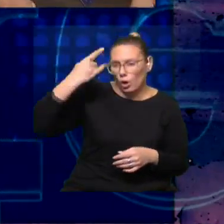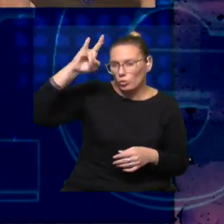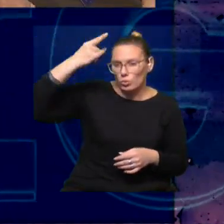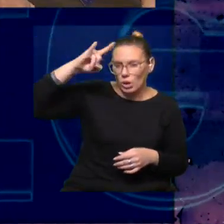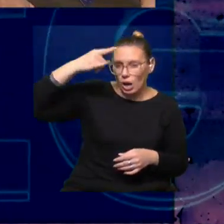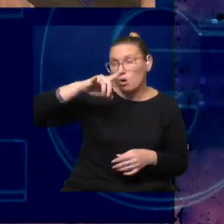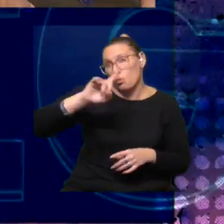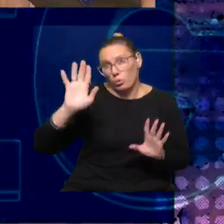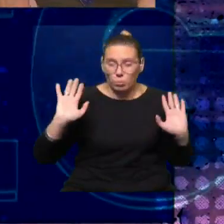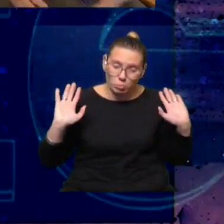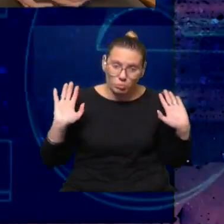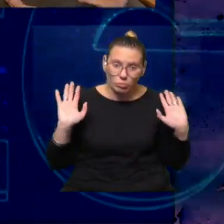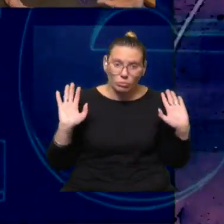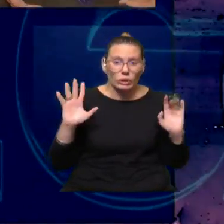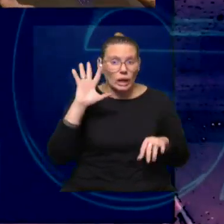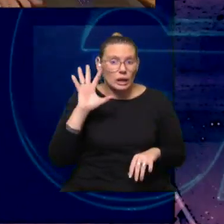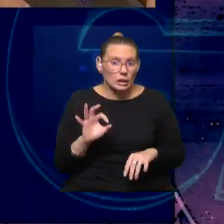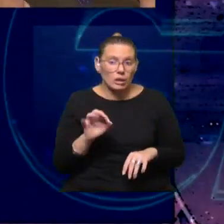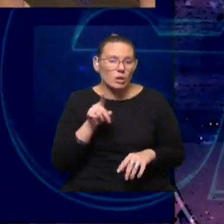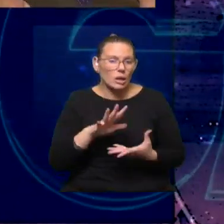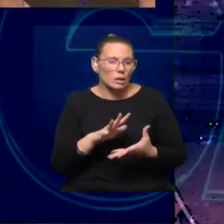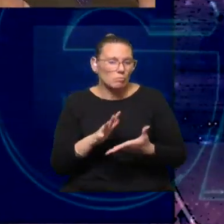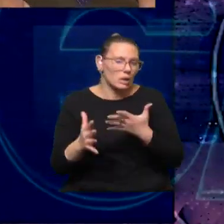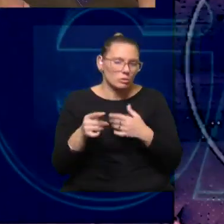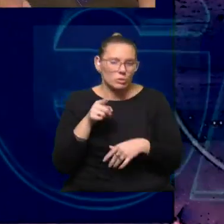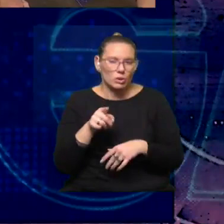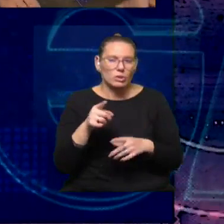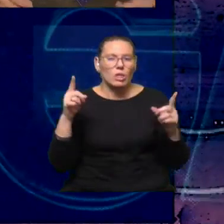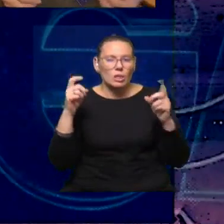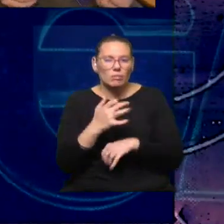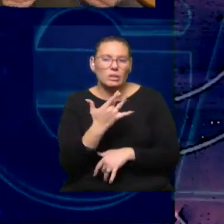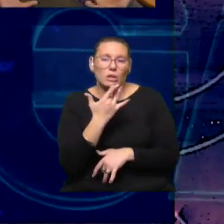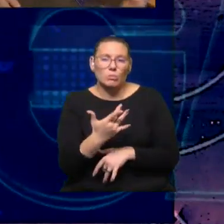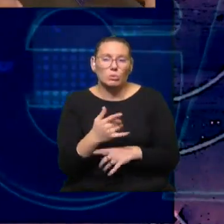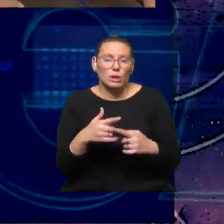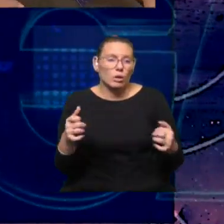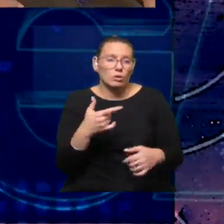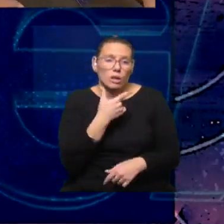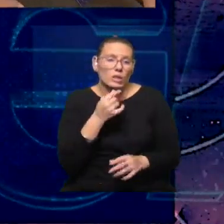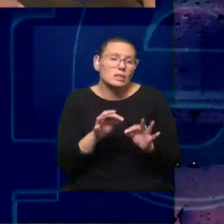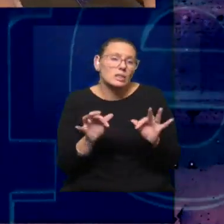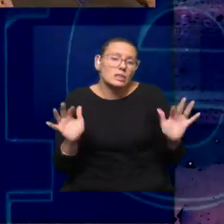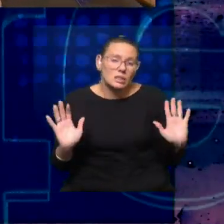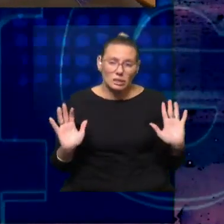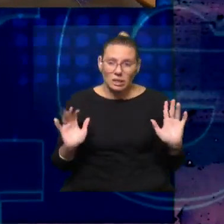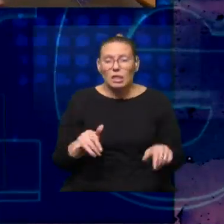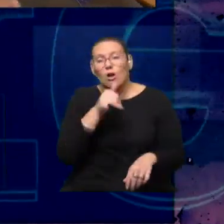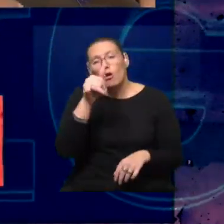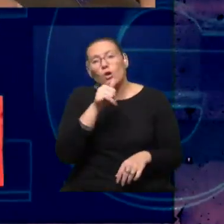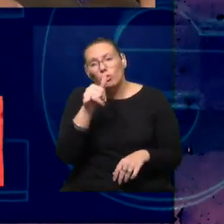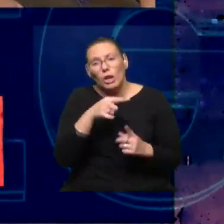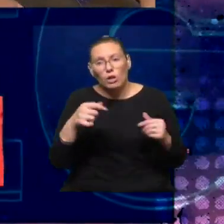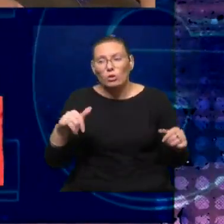no Yo creo que está va por ahí la difícil belleza de la sencillez de contar esas cosas que